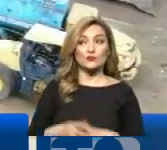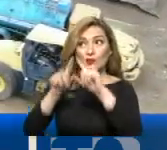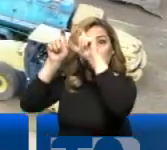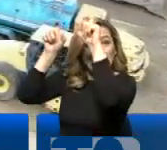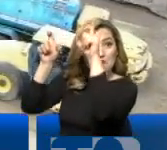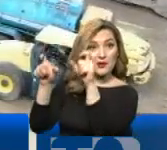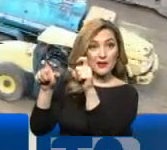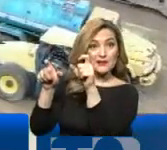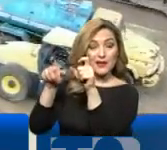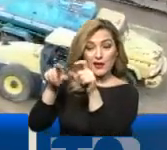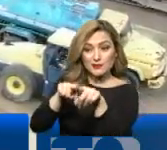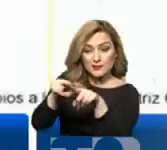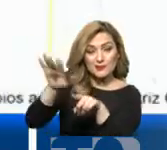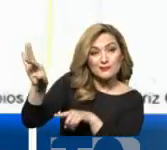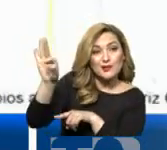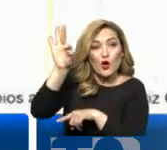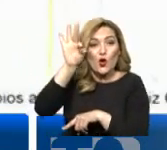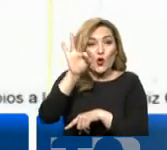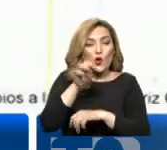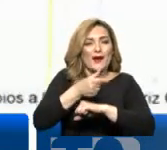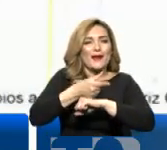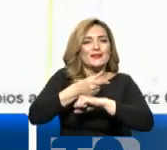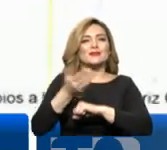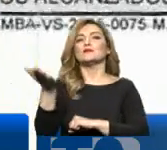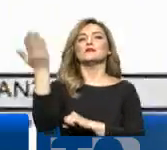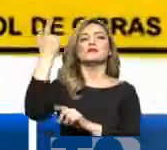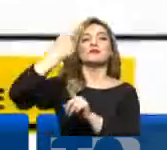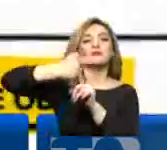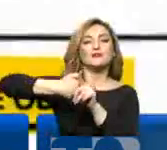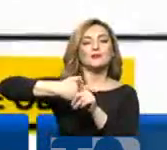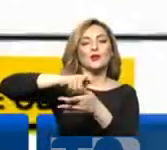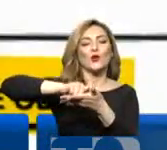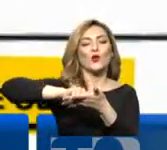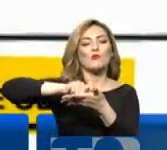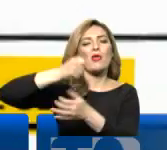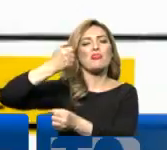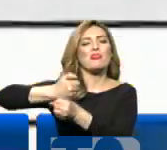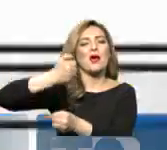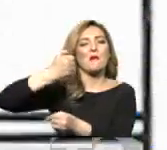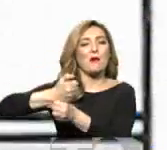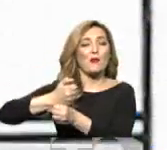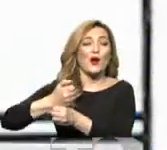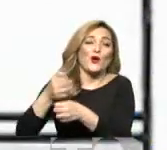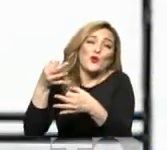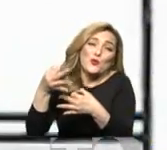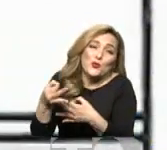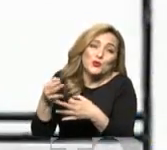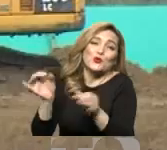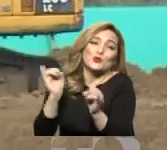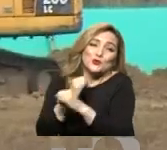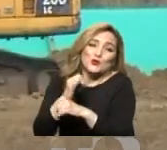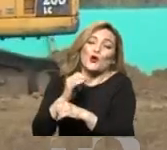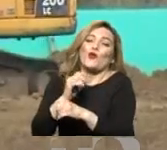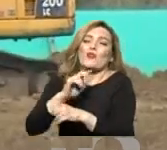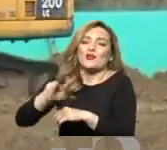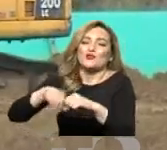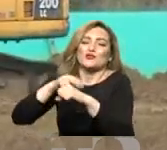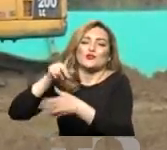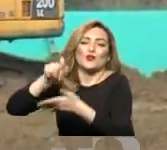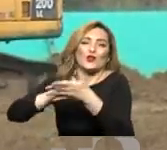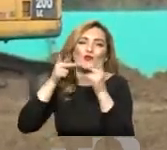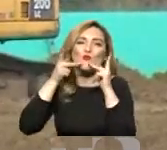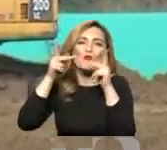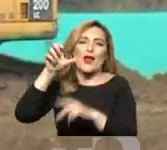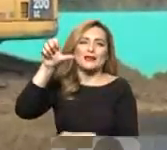empresa seleccionada es gerenciada por quien meses antes de recibir el contrato trabajaba justamente en el SECOP. Sin embargo,